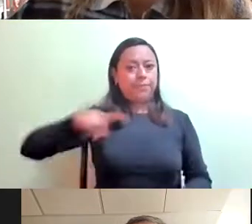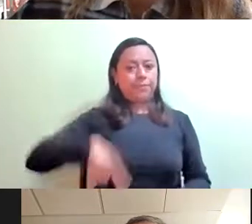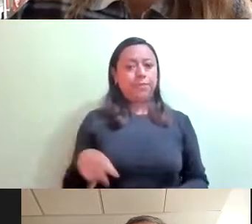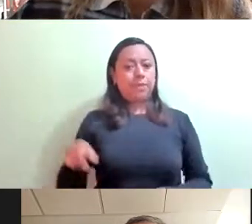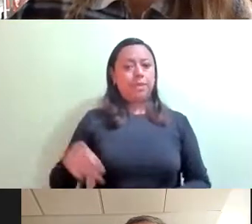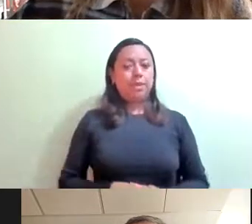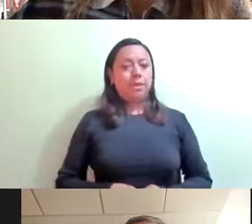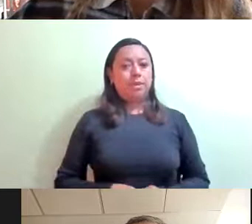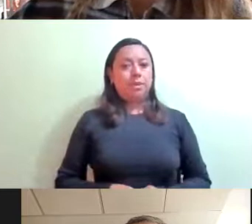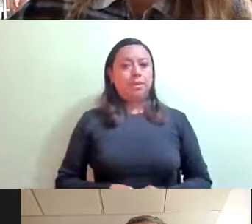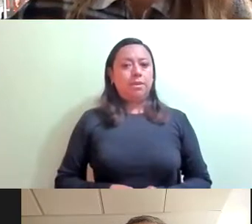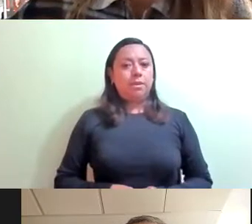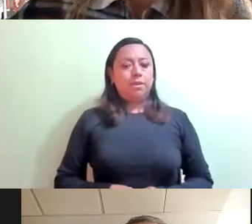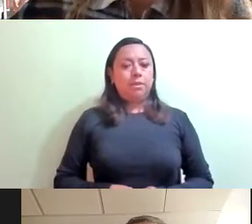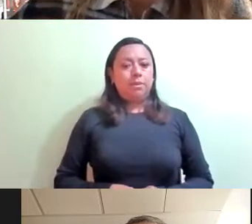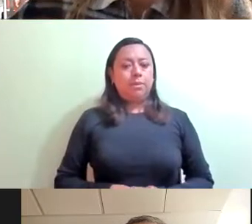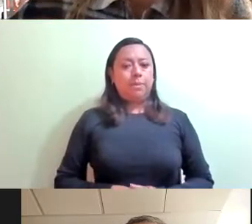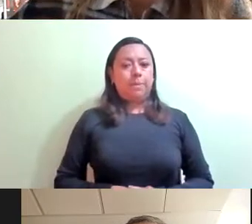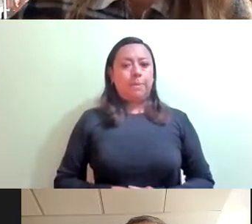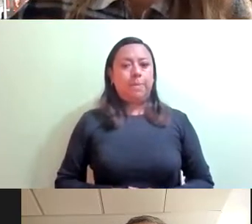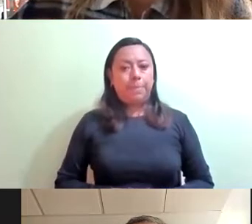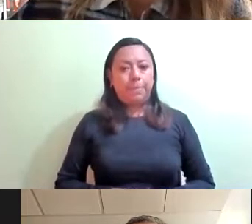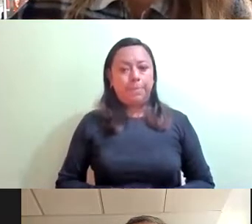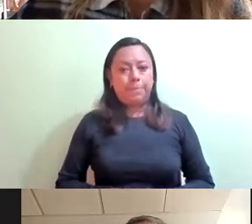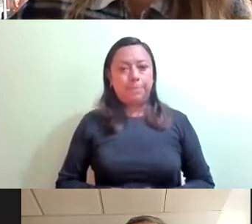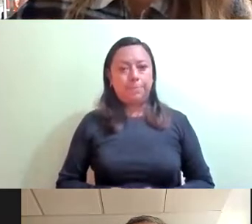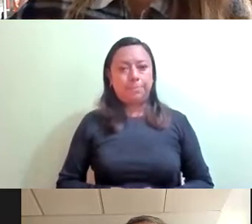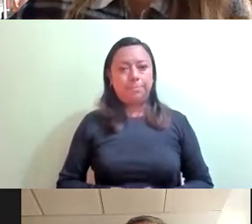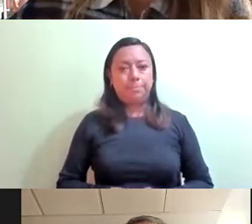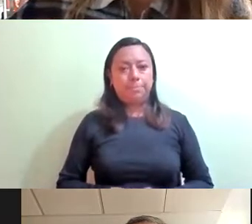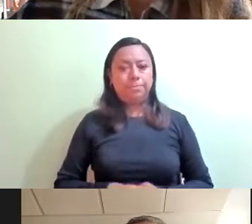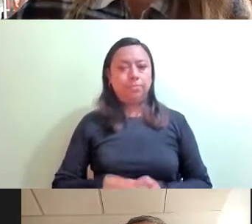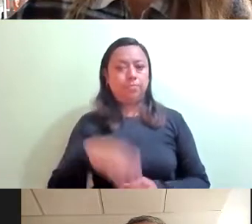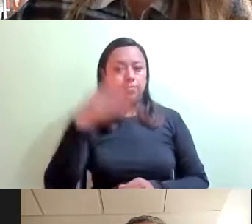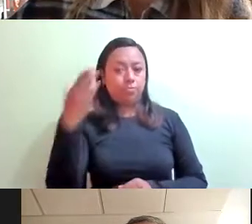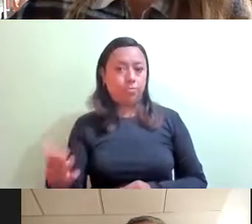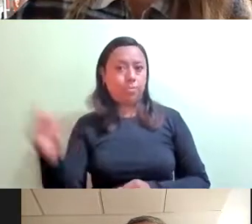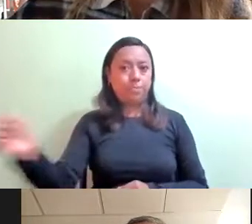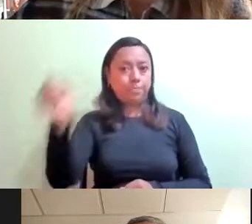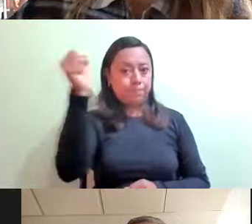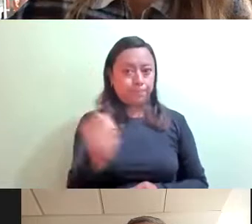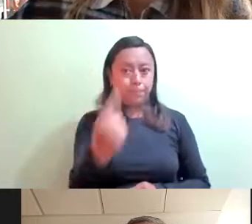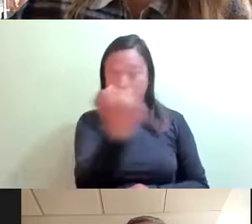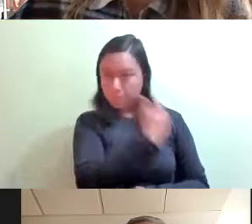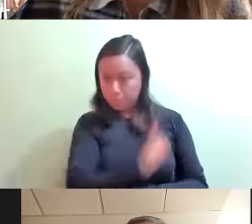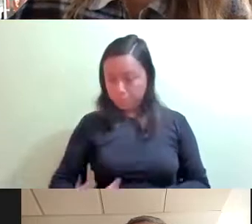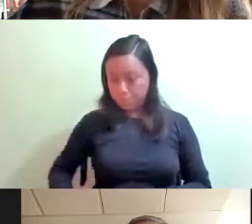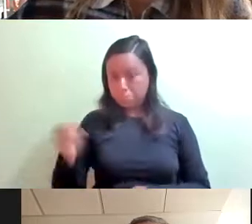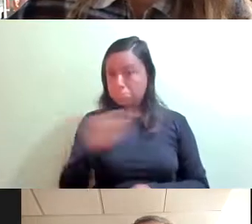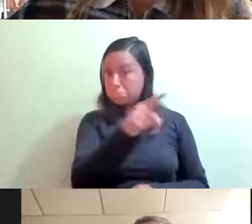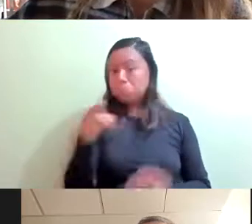pronuncian nada más por estar esa figura al frente. Pero esto también